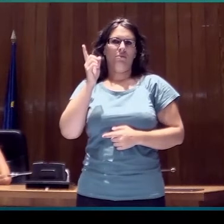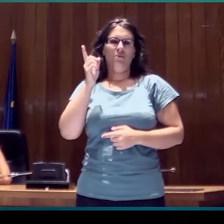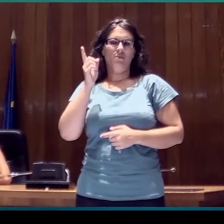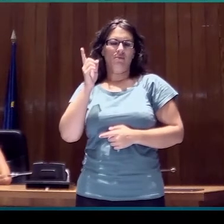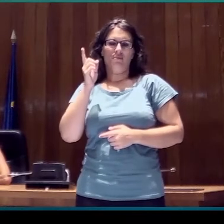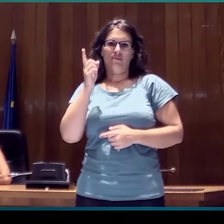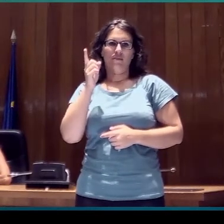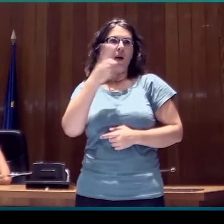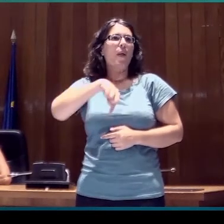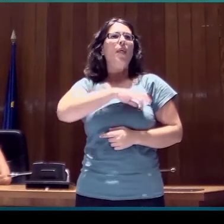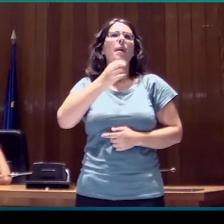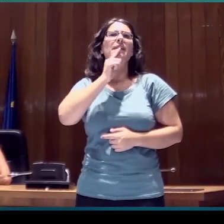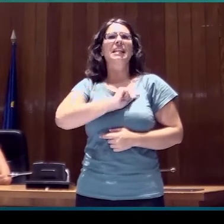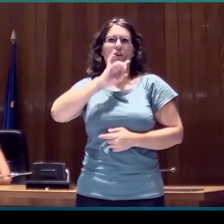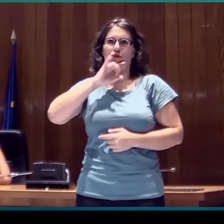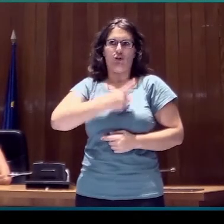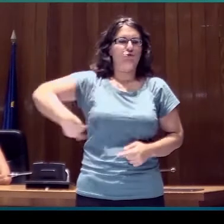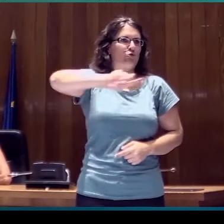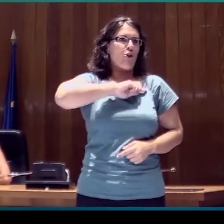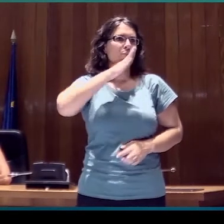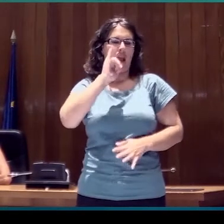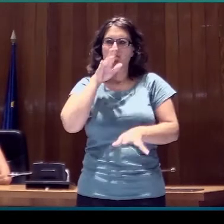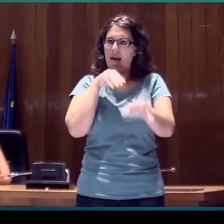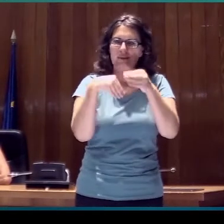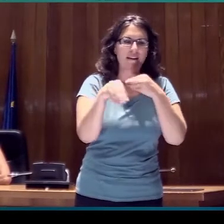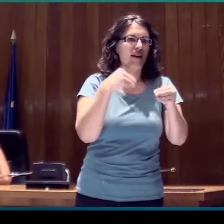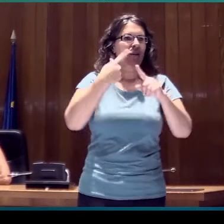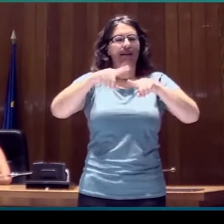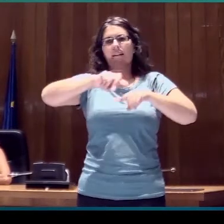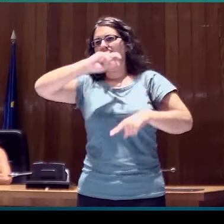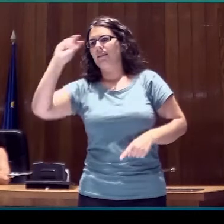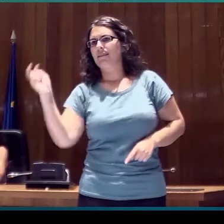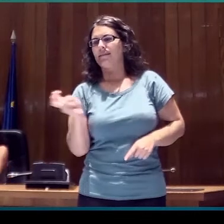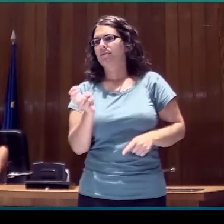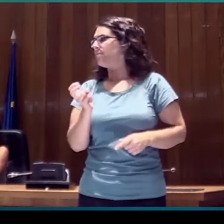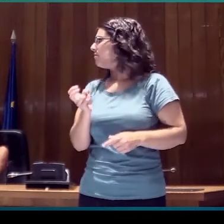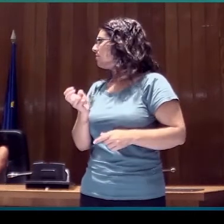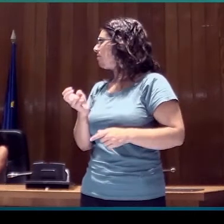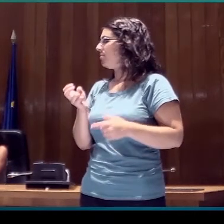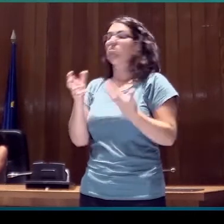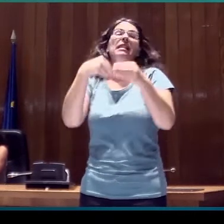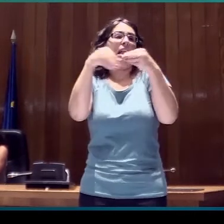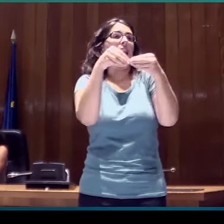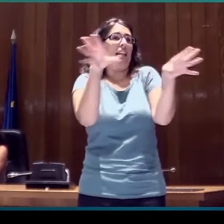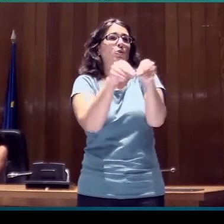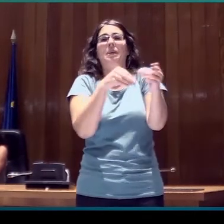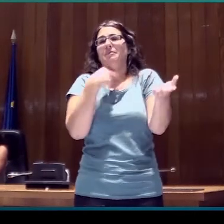de materiales, de instrumentos, de materiales,